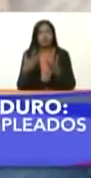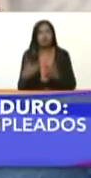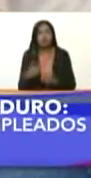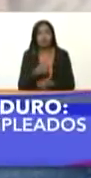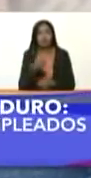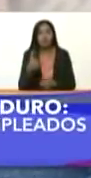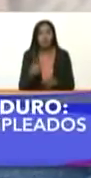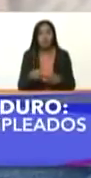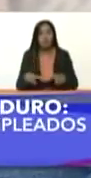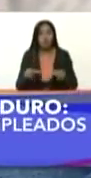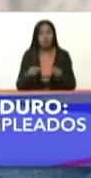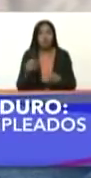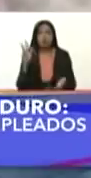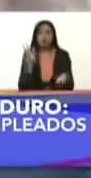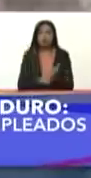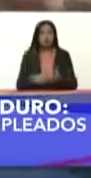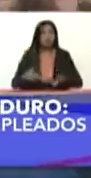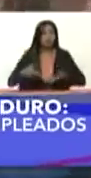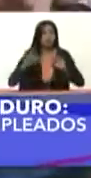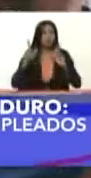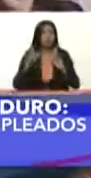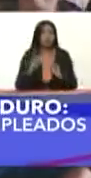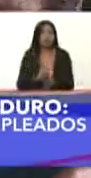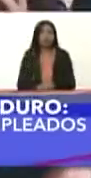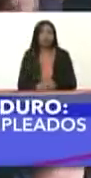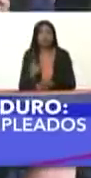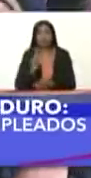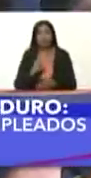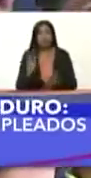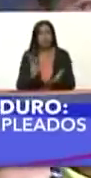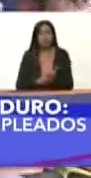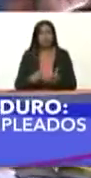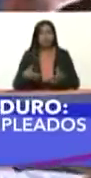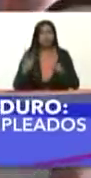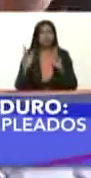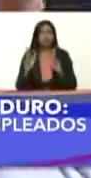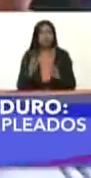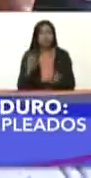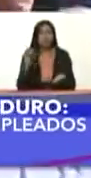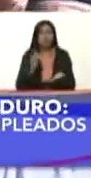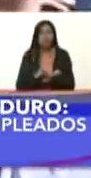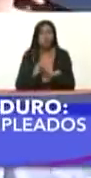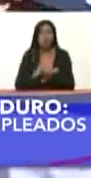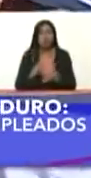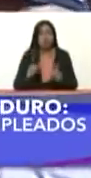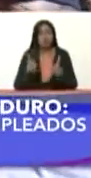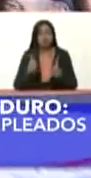Corpoelec. Aprobado. Inmediato. Claro. Aplíquese.